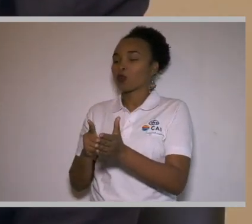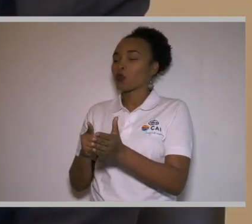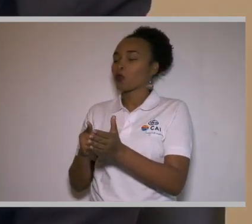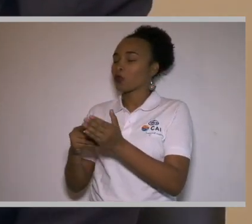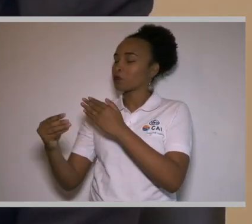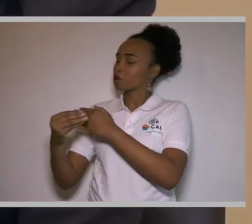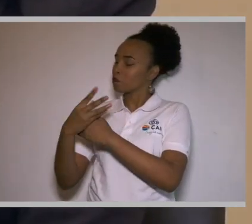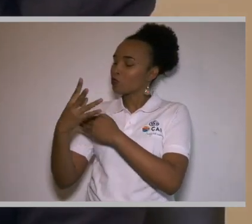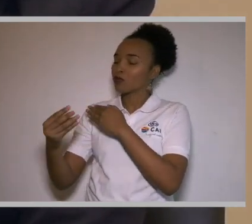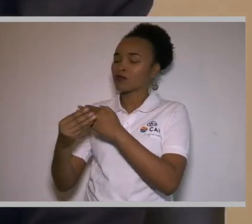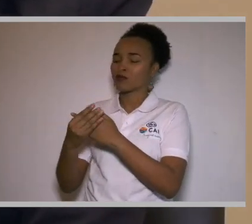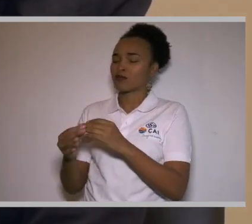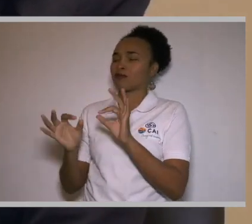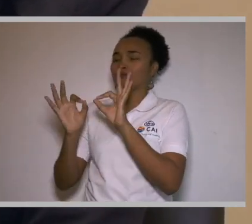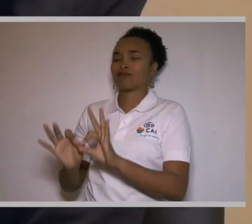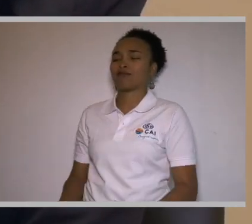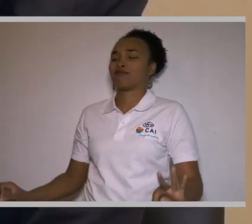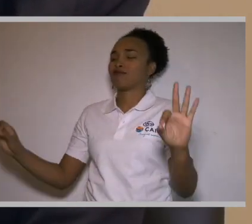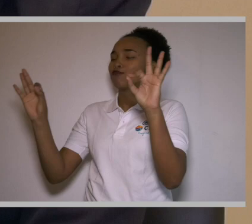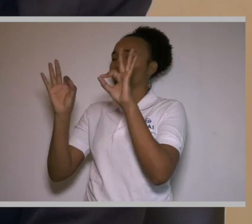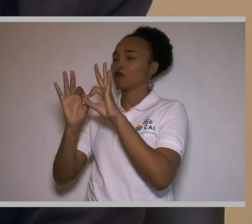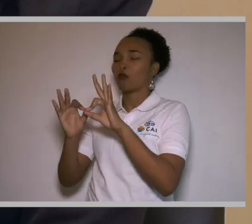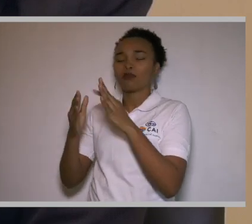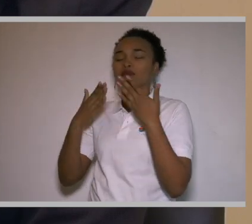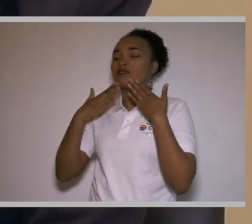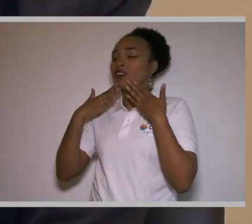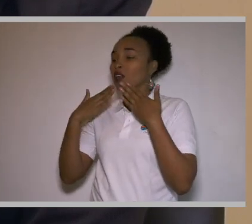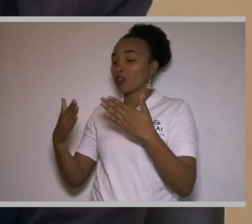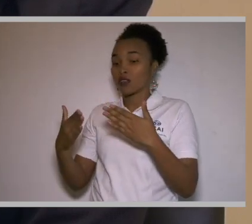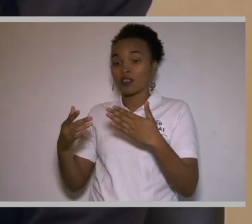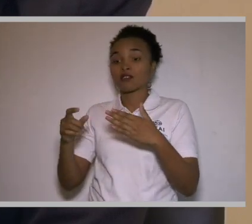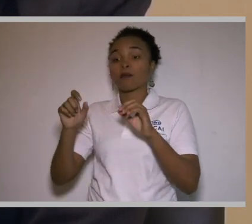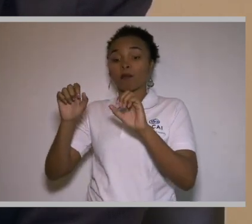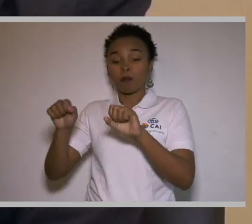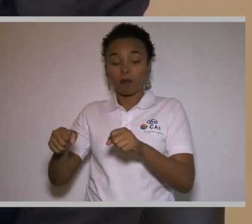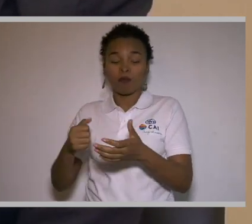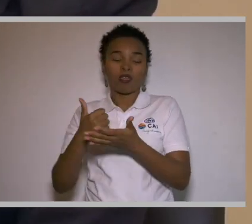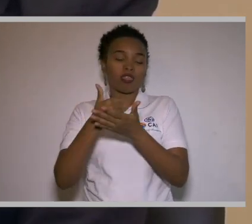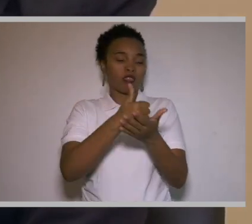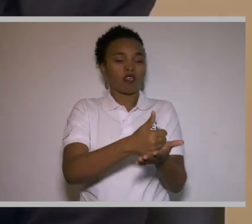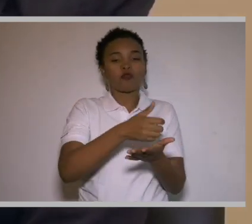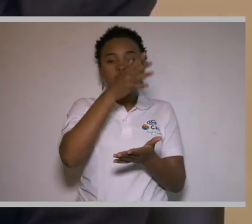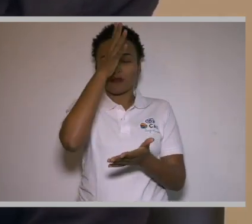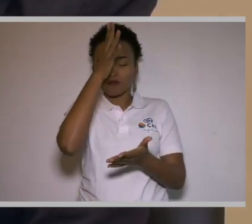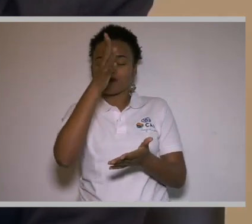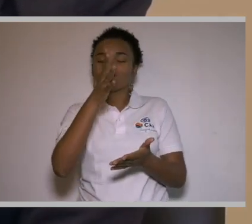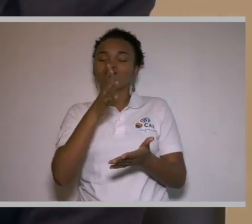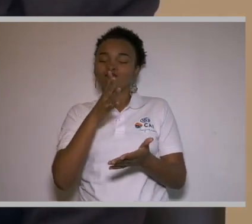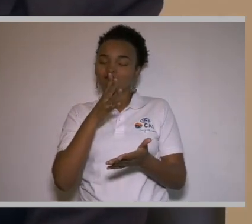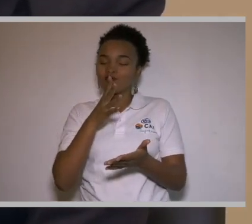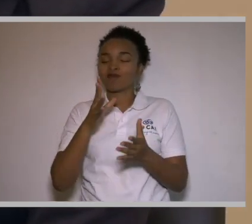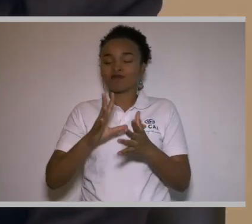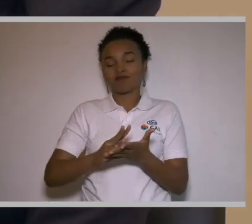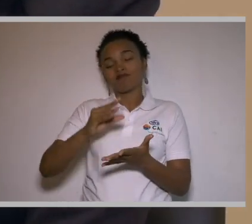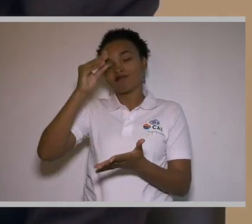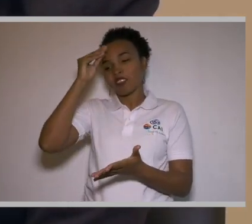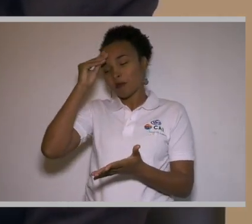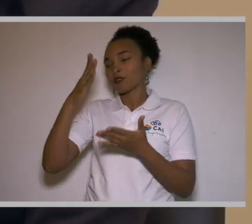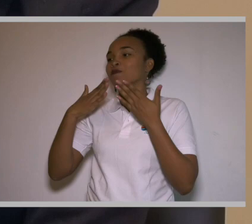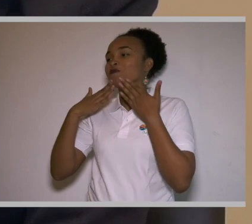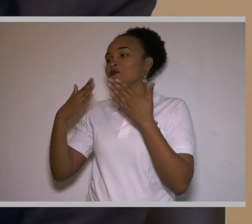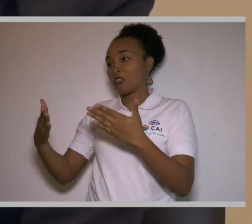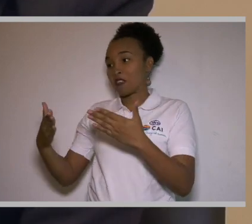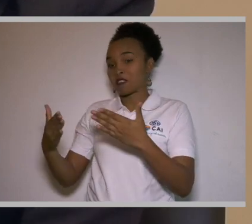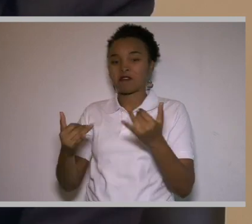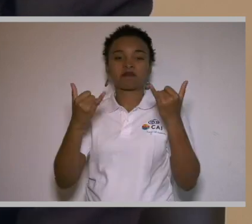nosotros con estas importantísimas recomendaciones para todos ustedes. Continúen con nosotros, que en breve continuamos con